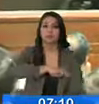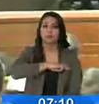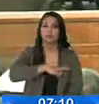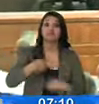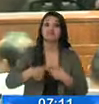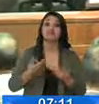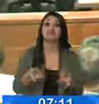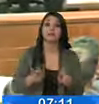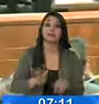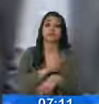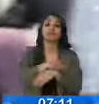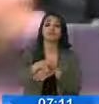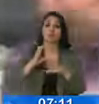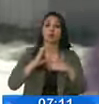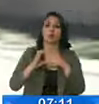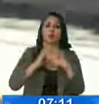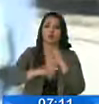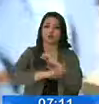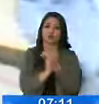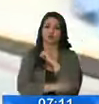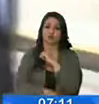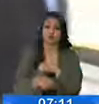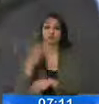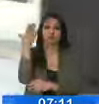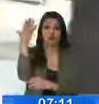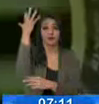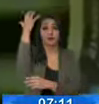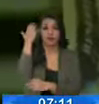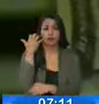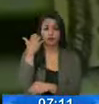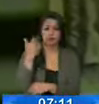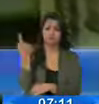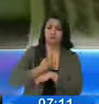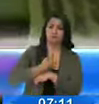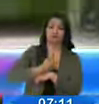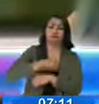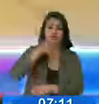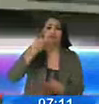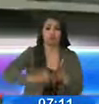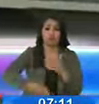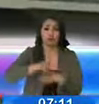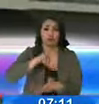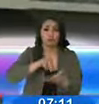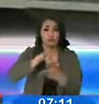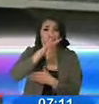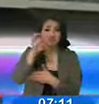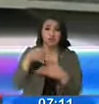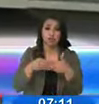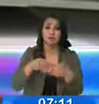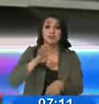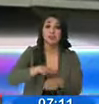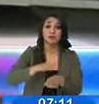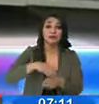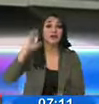de la superintendencia. Mauricio Rodas, como alcalde, cuestionó la multa de $3,400 por no transmitir en la radio municipal